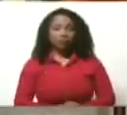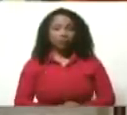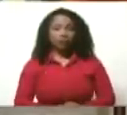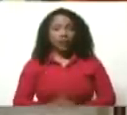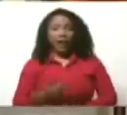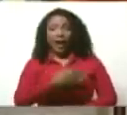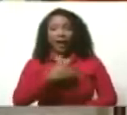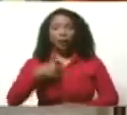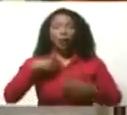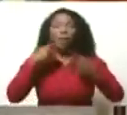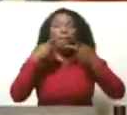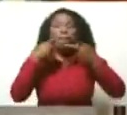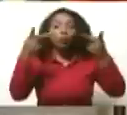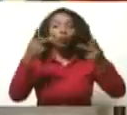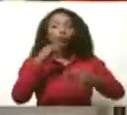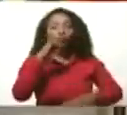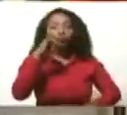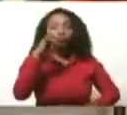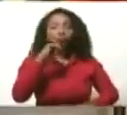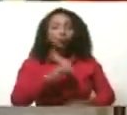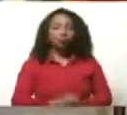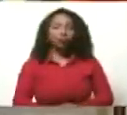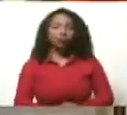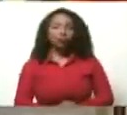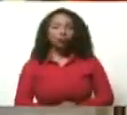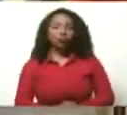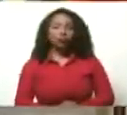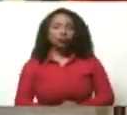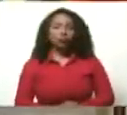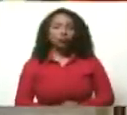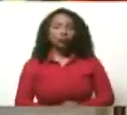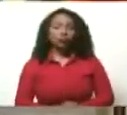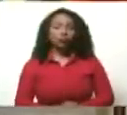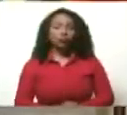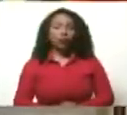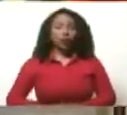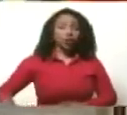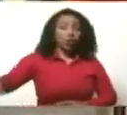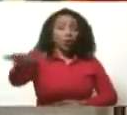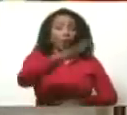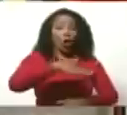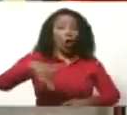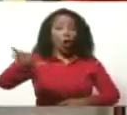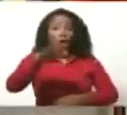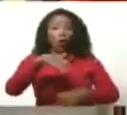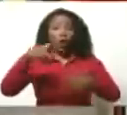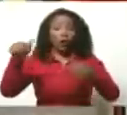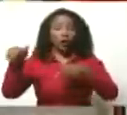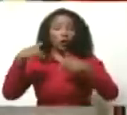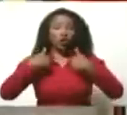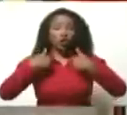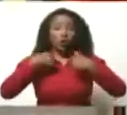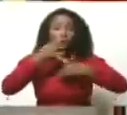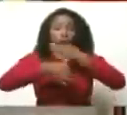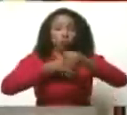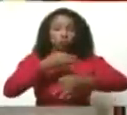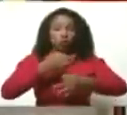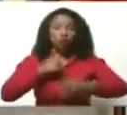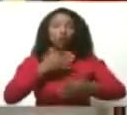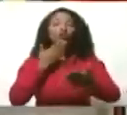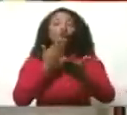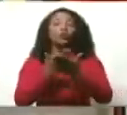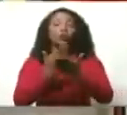queremos informar que, producto de todo esto que he mencionado acá, hemos solicitado el